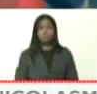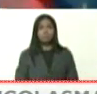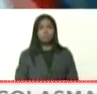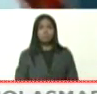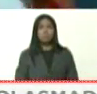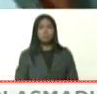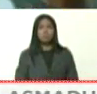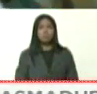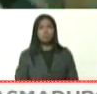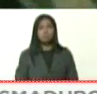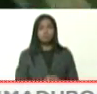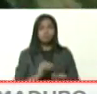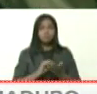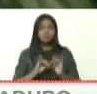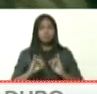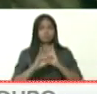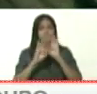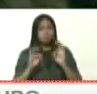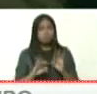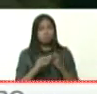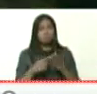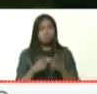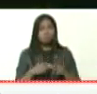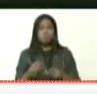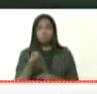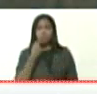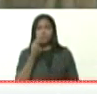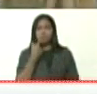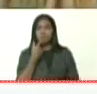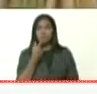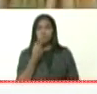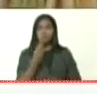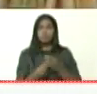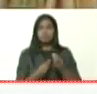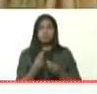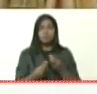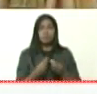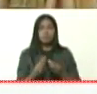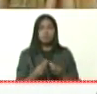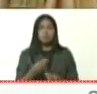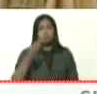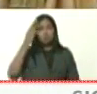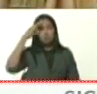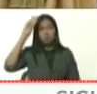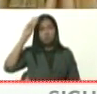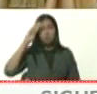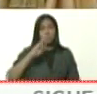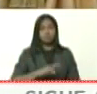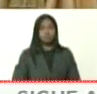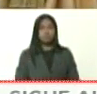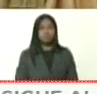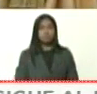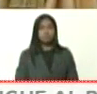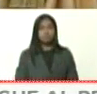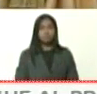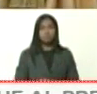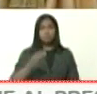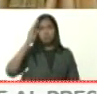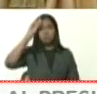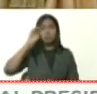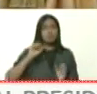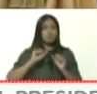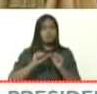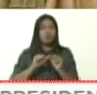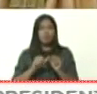de la aplicación de este medicamento creado por Cuba. Y Cuba no se ha quedado con